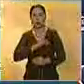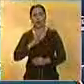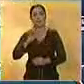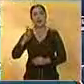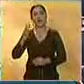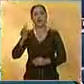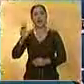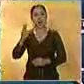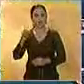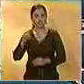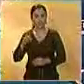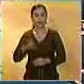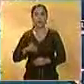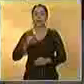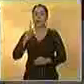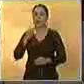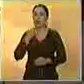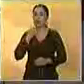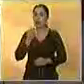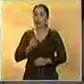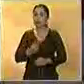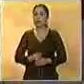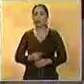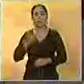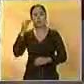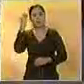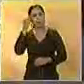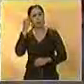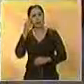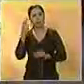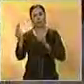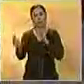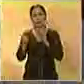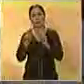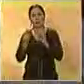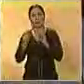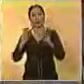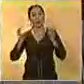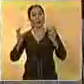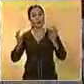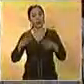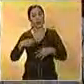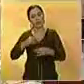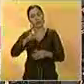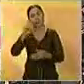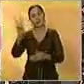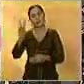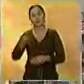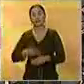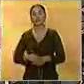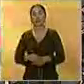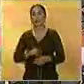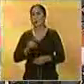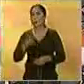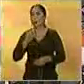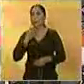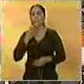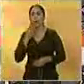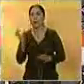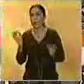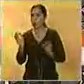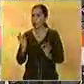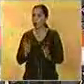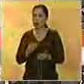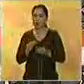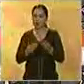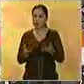Benancham. Ellos han destacado que piensan discutir temas de interés nacional. No vamos a pedir permiso a nadie